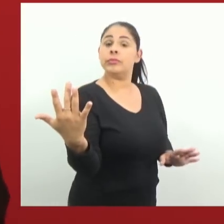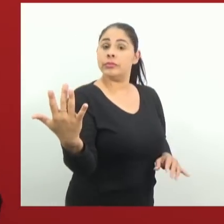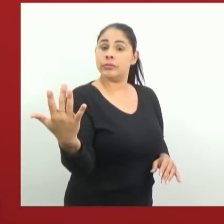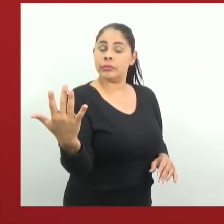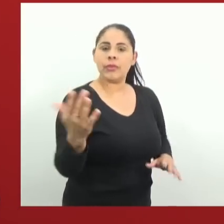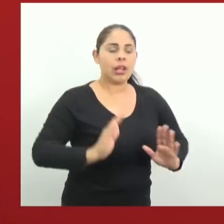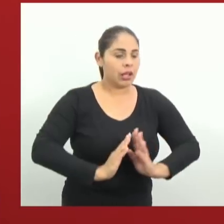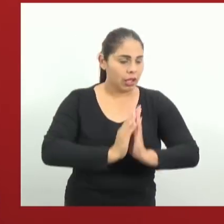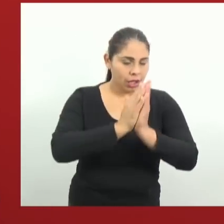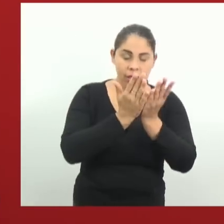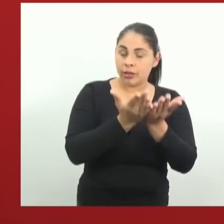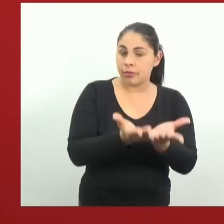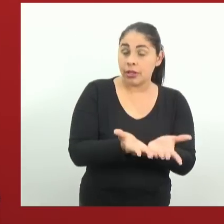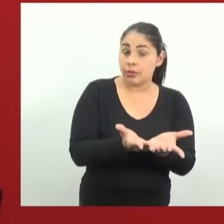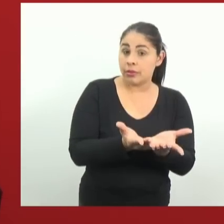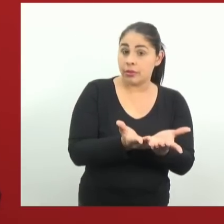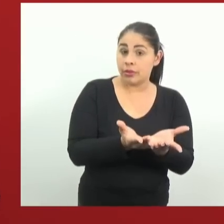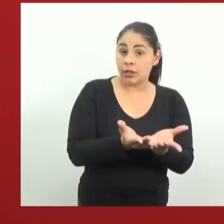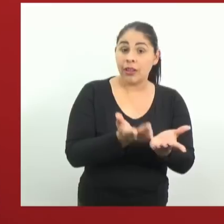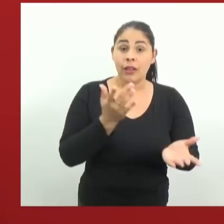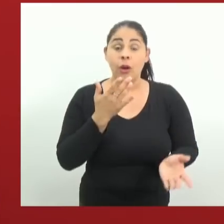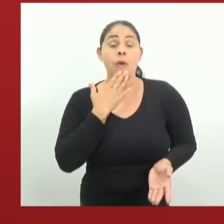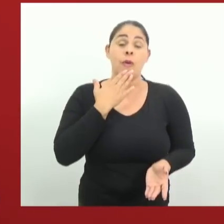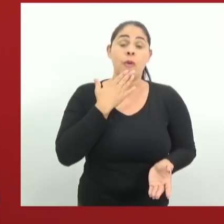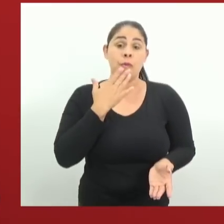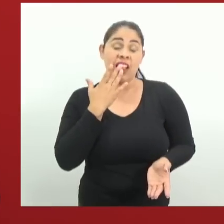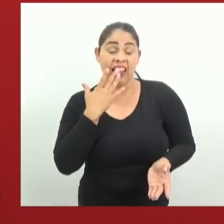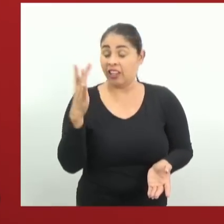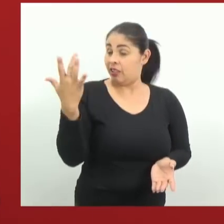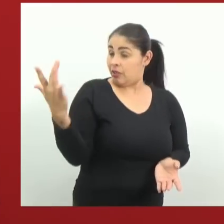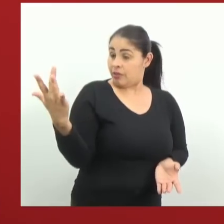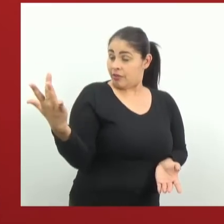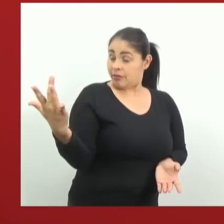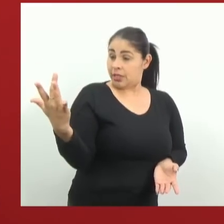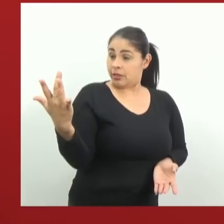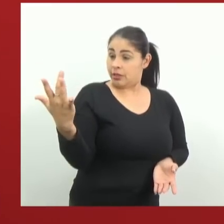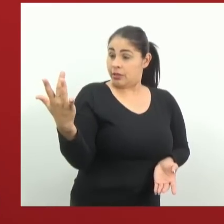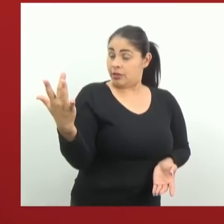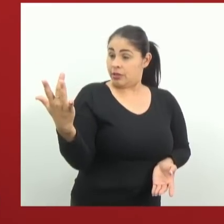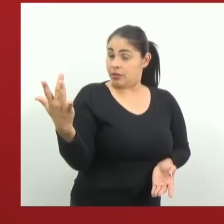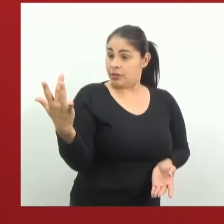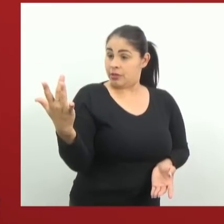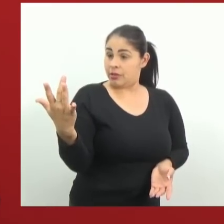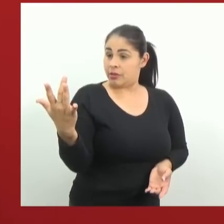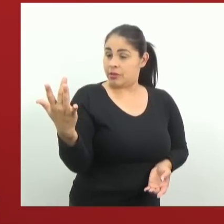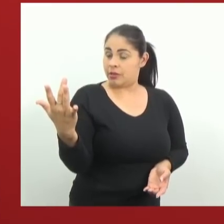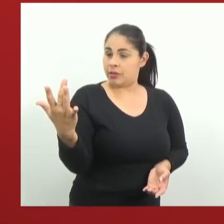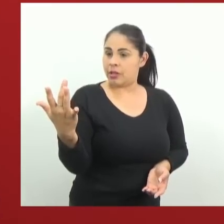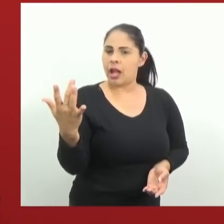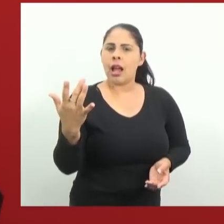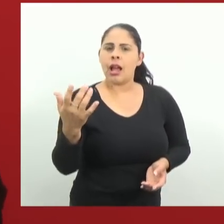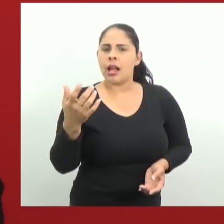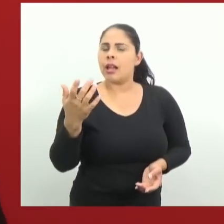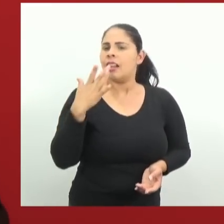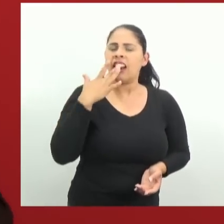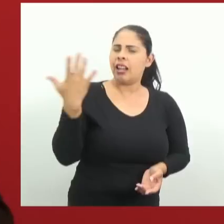La Biblia es el espejo que refleja la palabra escrita